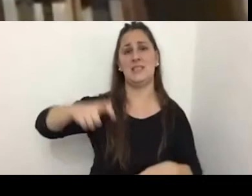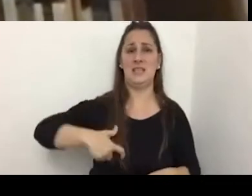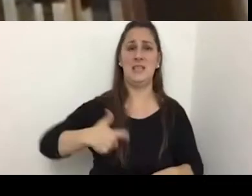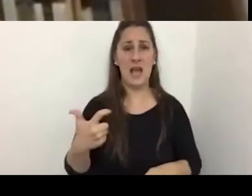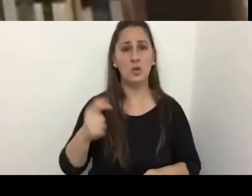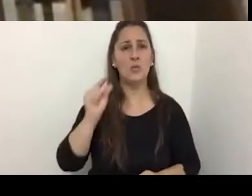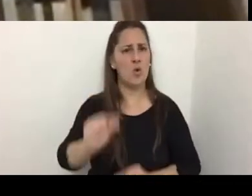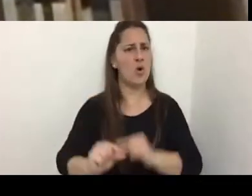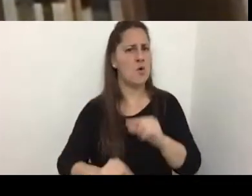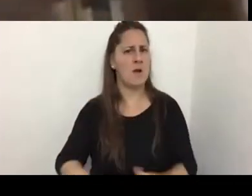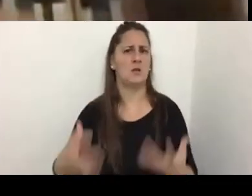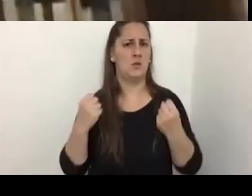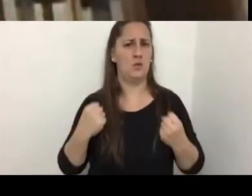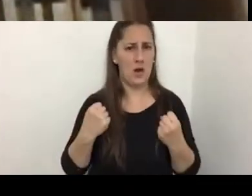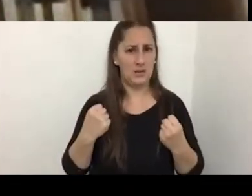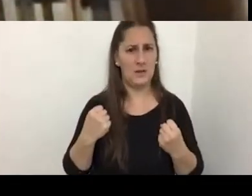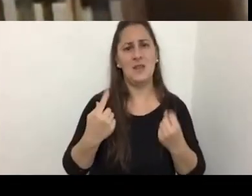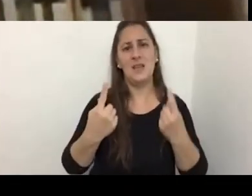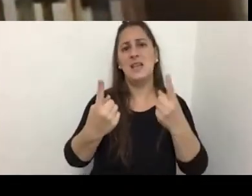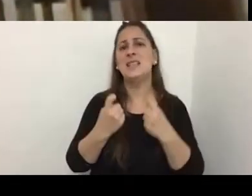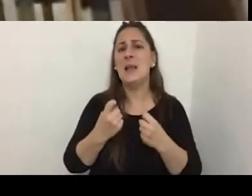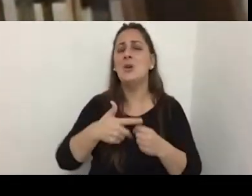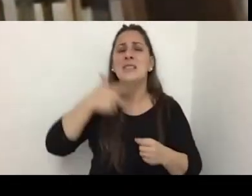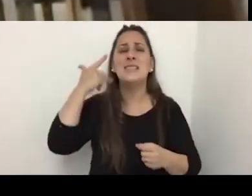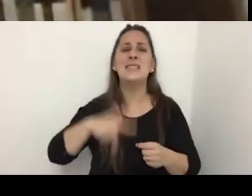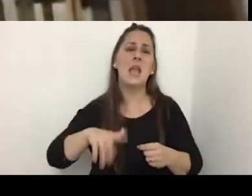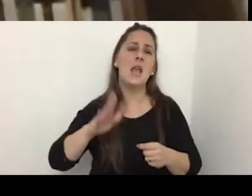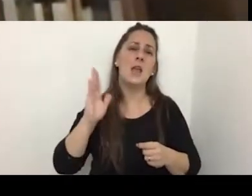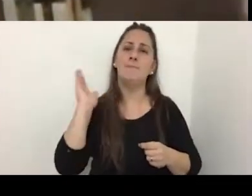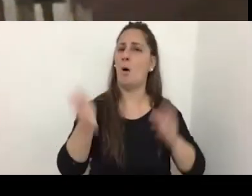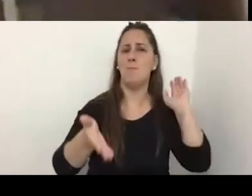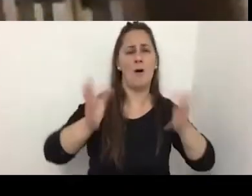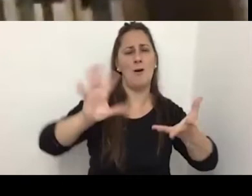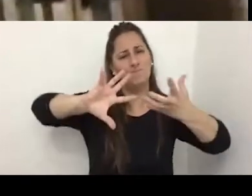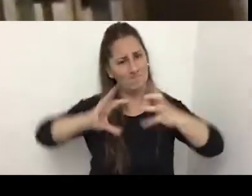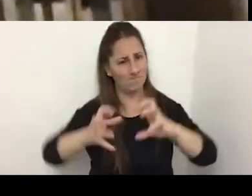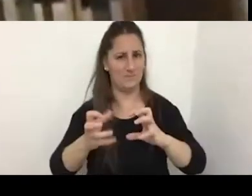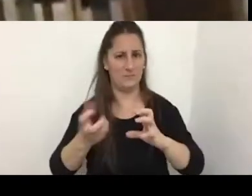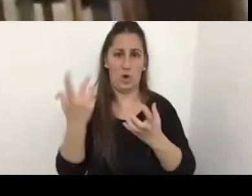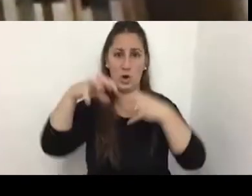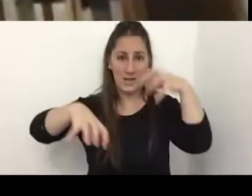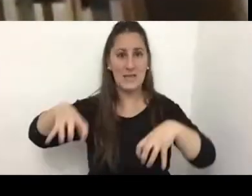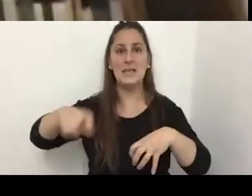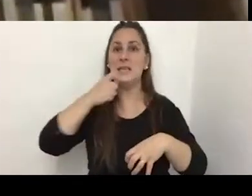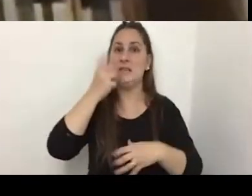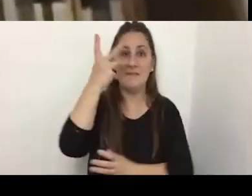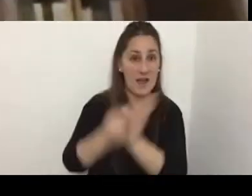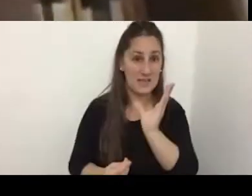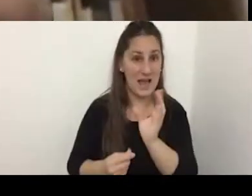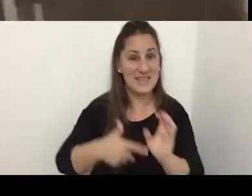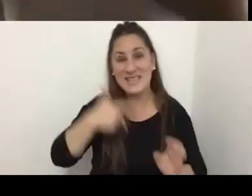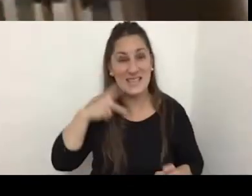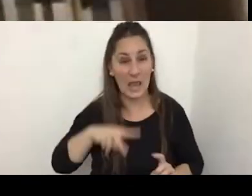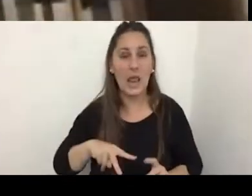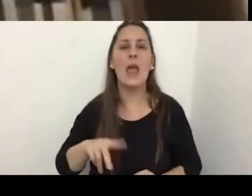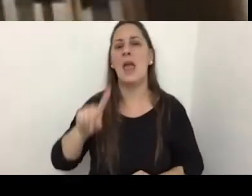fuertes, y por eso necesitamos que, sin vulnerar la autonomía de las organizaciones ni cometer injerencia indebida, el